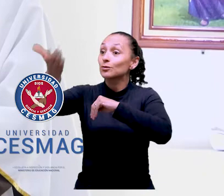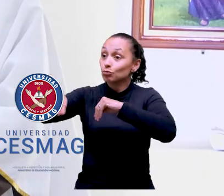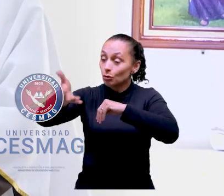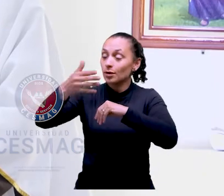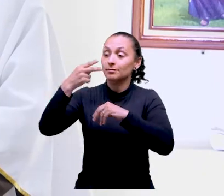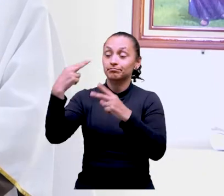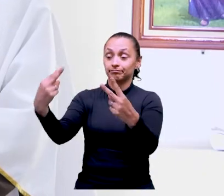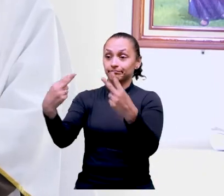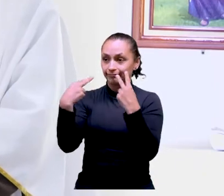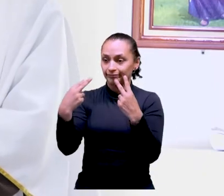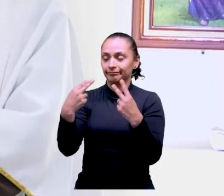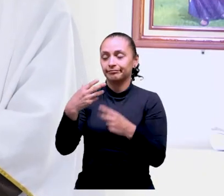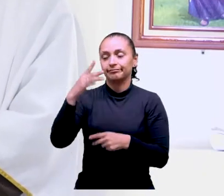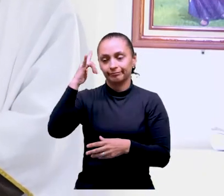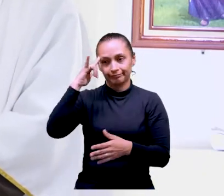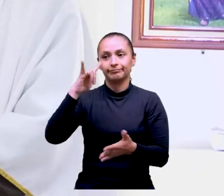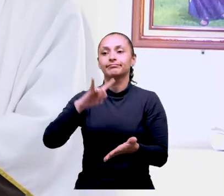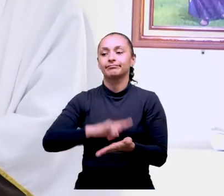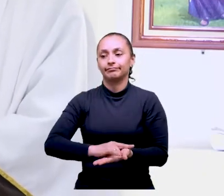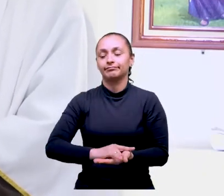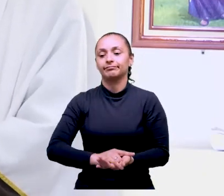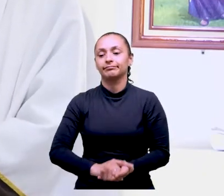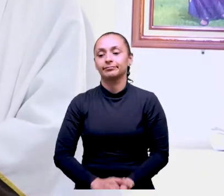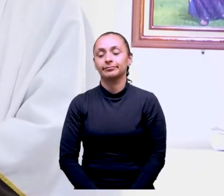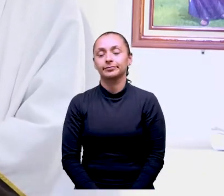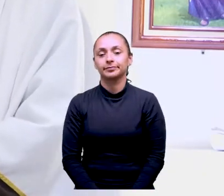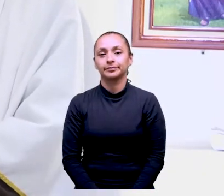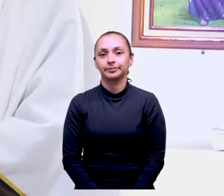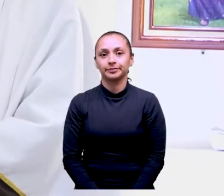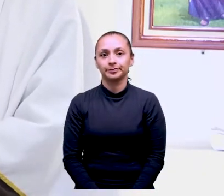para que cuando suceda crean